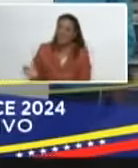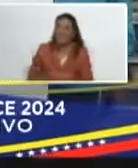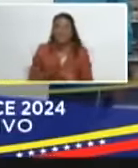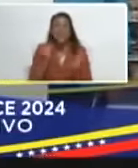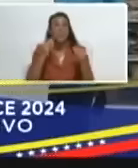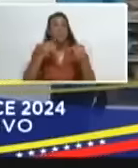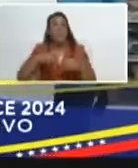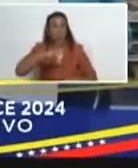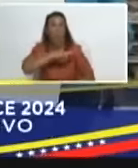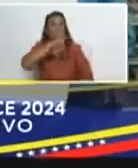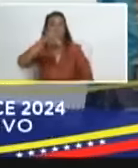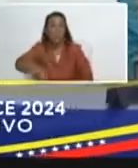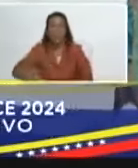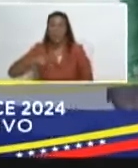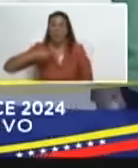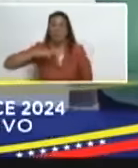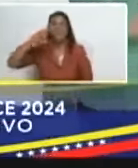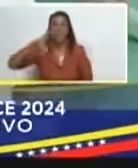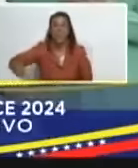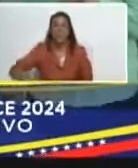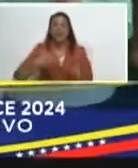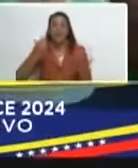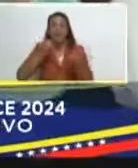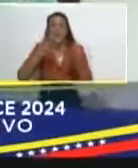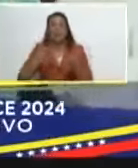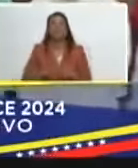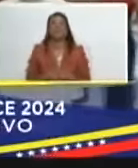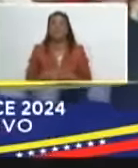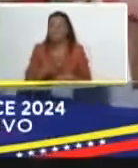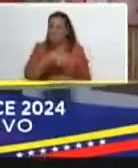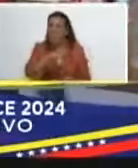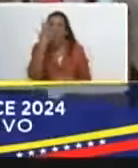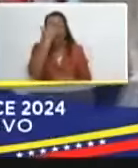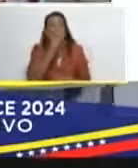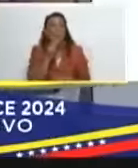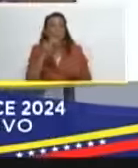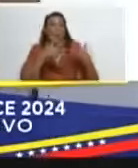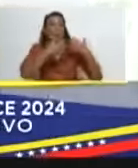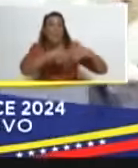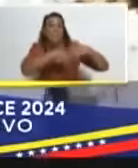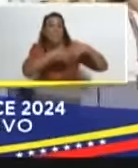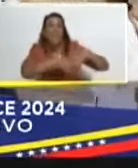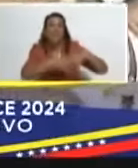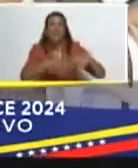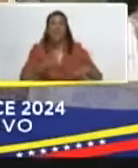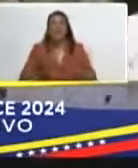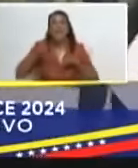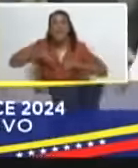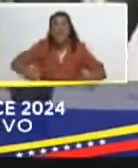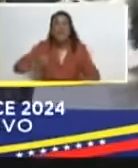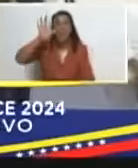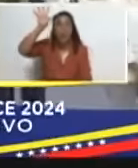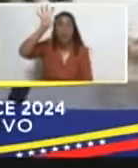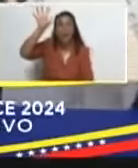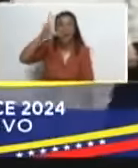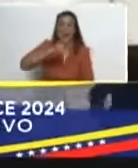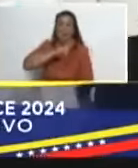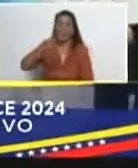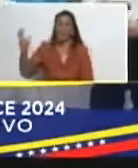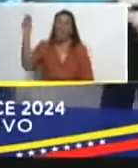mucho, mucho, mucho. Mucho, señor presidente. Nos vemos. Obrigado. A la juventud de origen portugués en